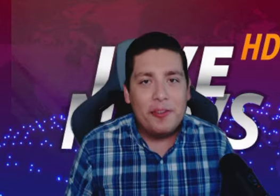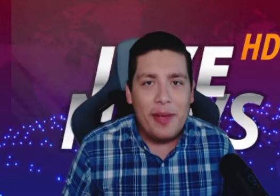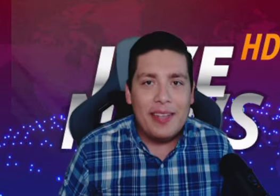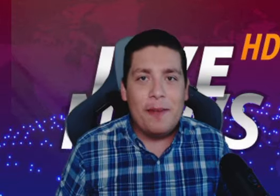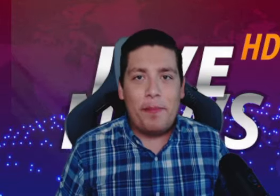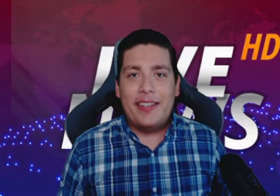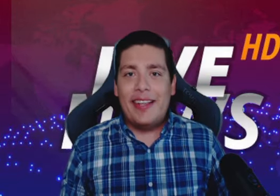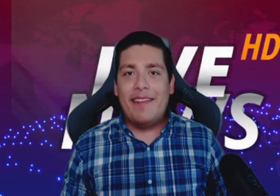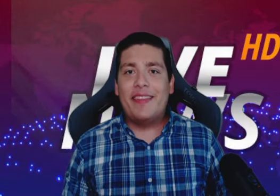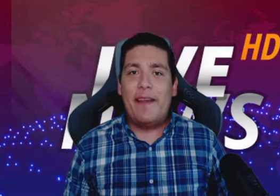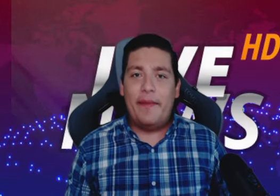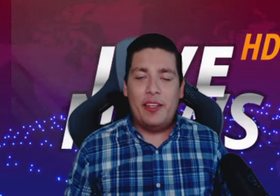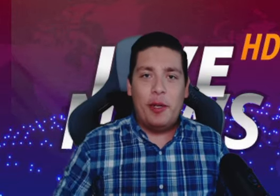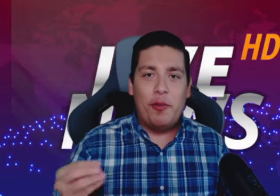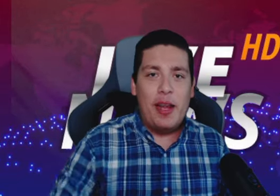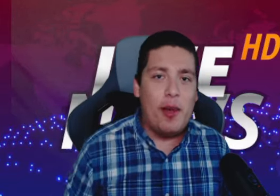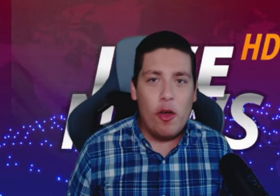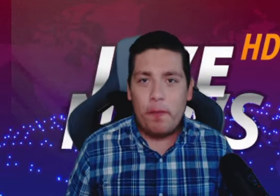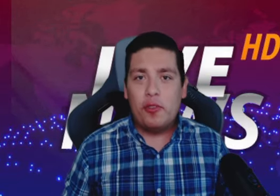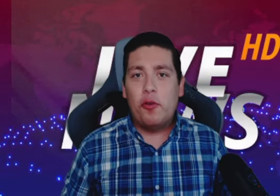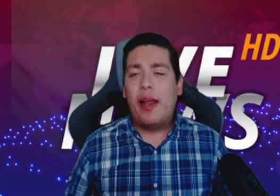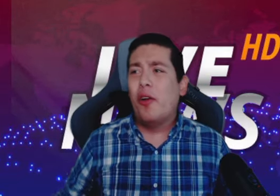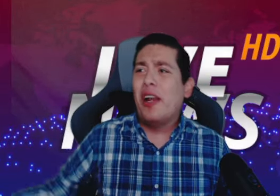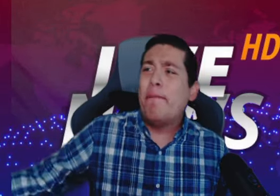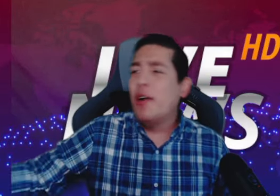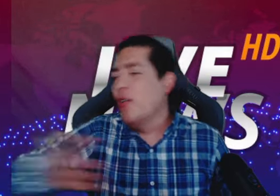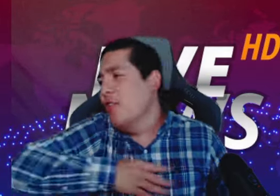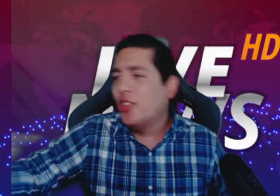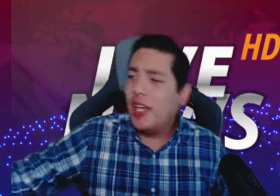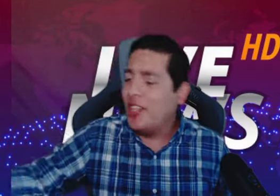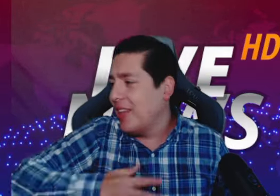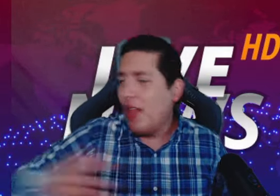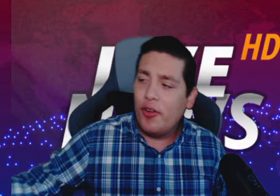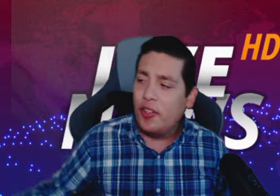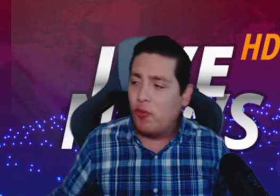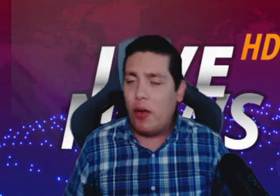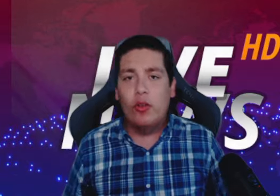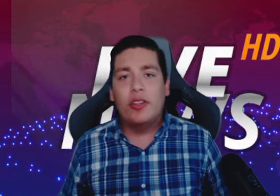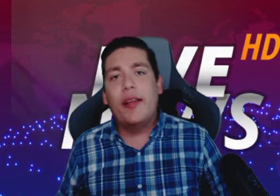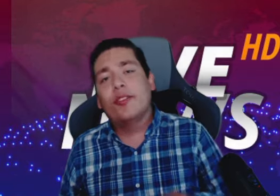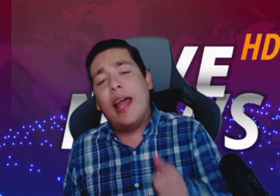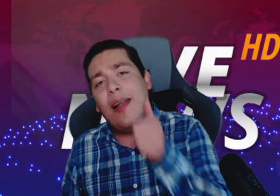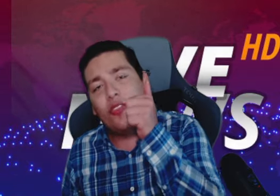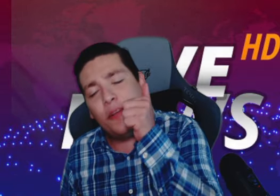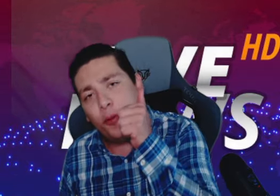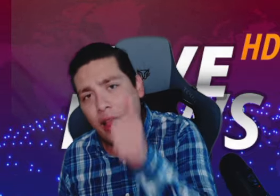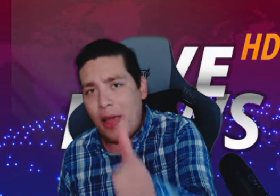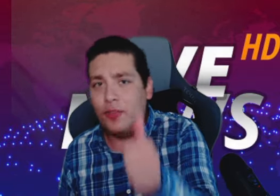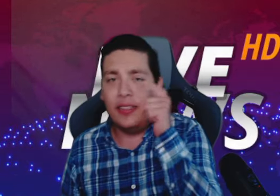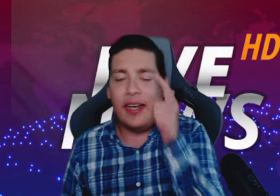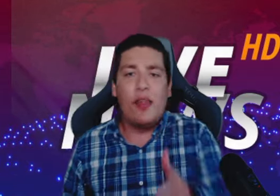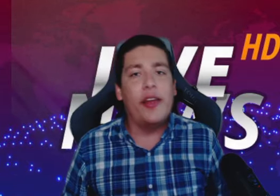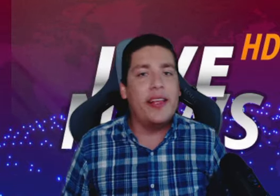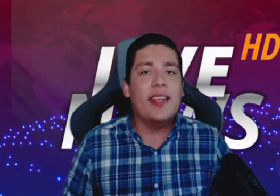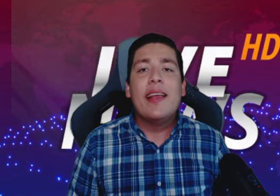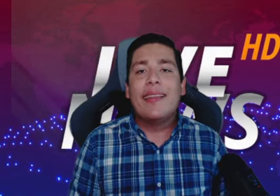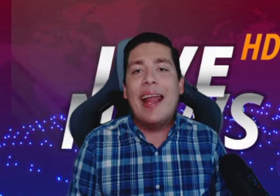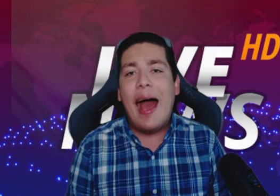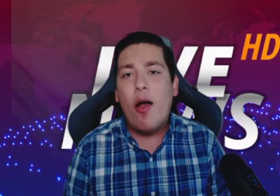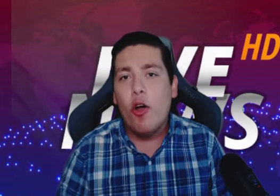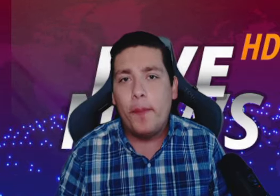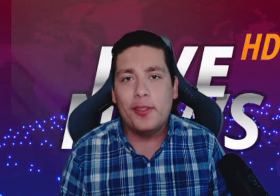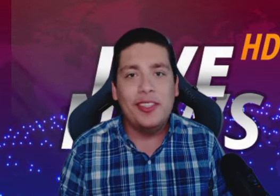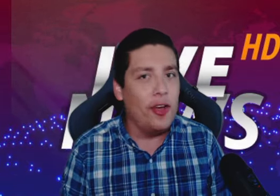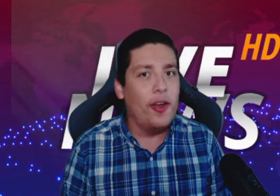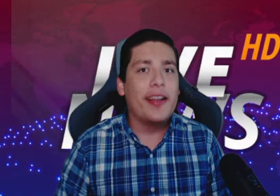Y una vez más, el presidente Andrés Manuel López Obrador le pegó unos cachetadones guajoloteros a los diputados y senadores de